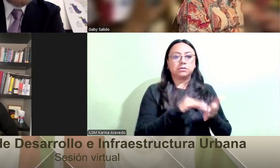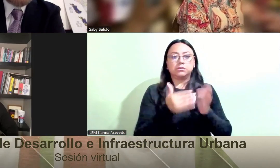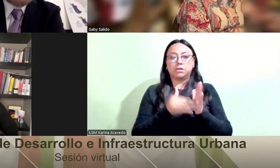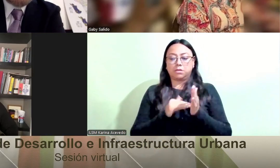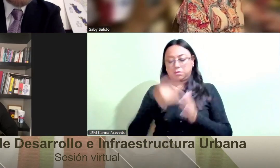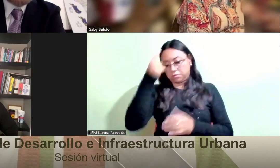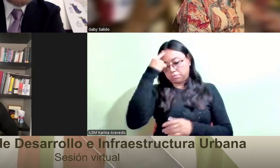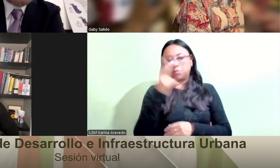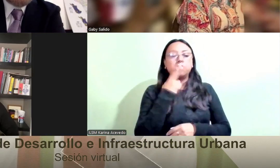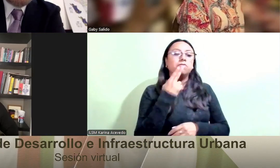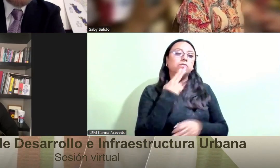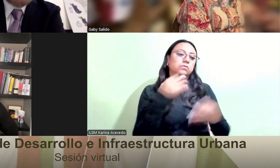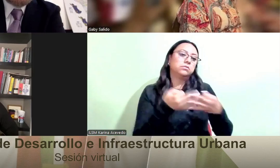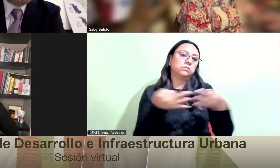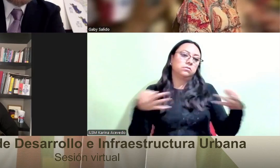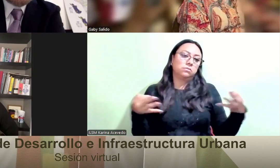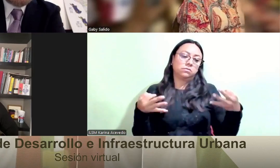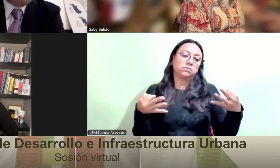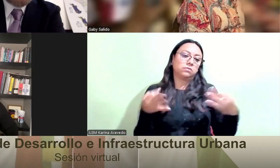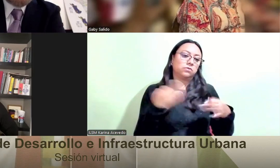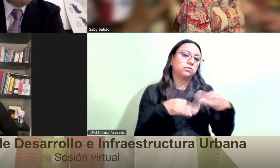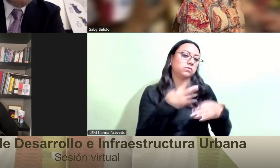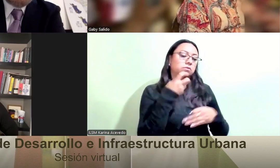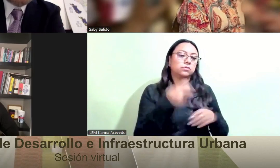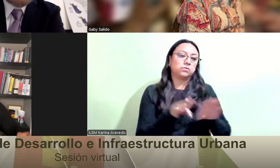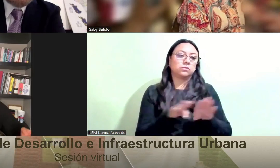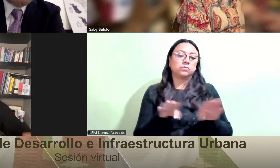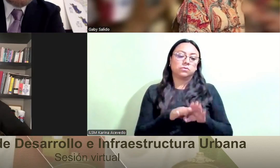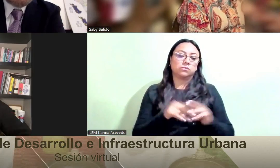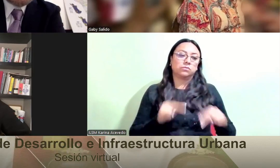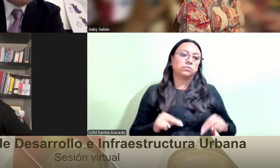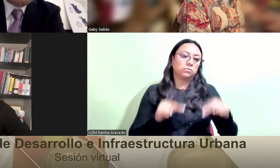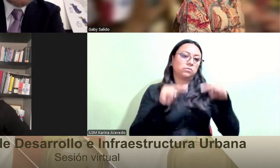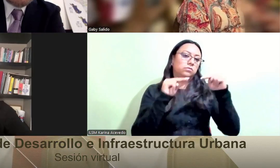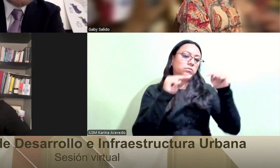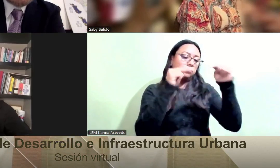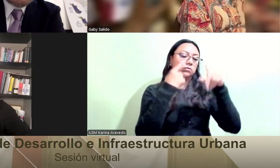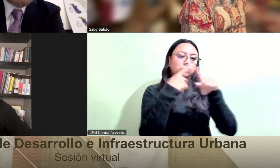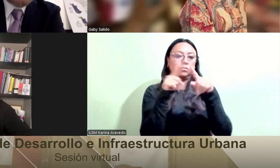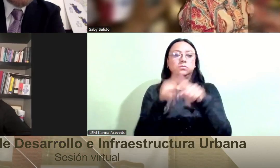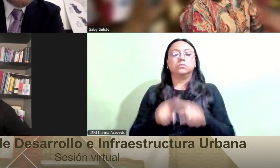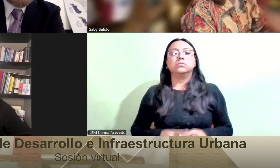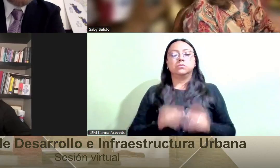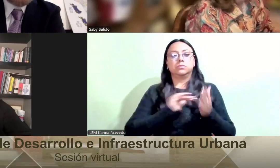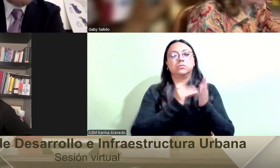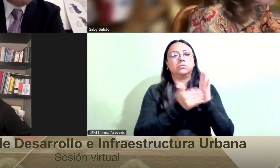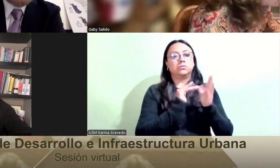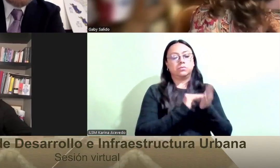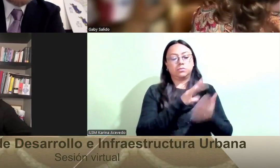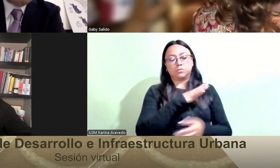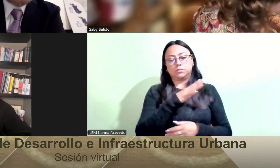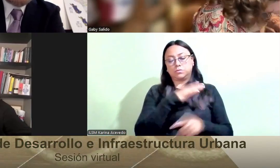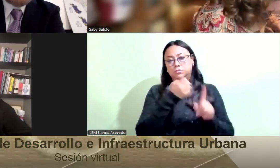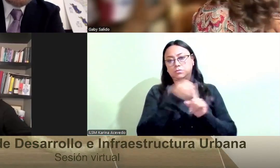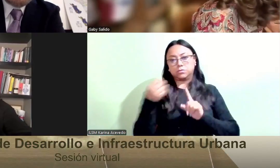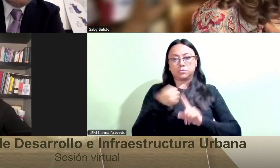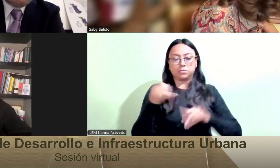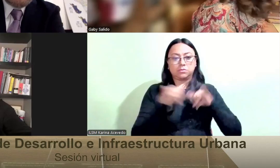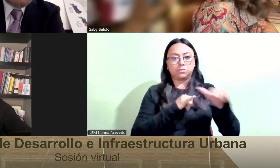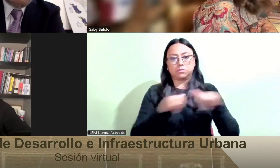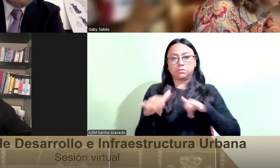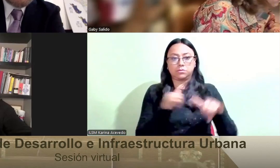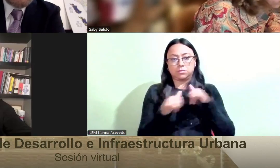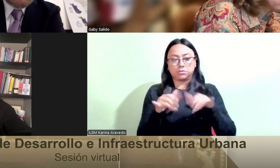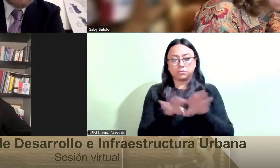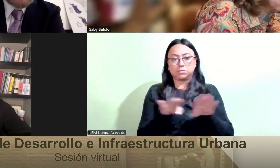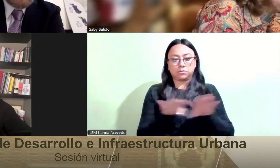sin incrementar de manera sustantiva la intensidad o el número de niveles, además de una de las estrategias de ordenamiento territorial se basa en mantener